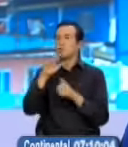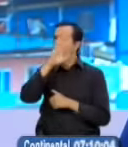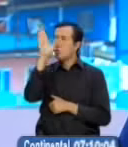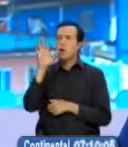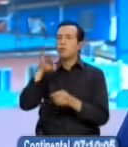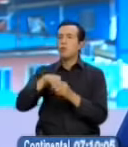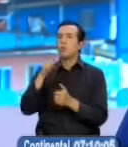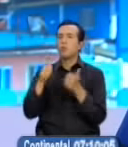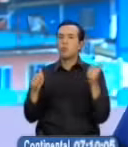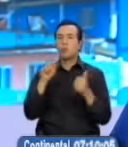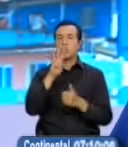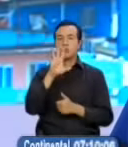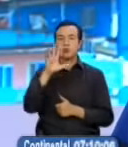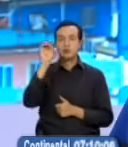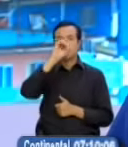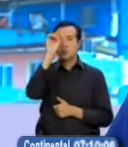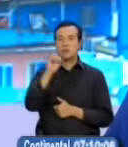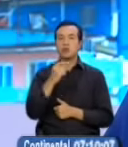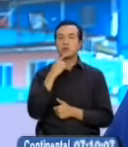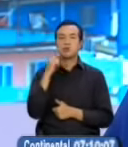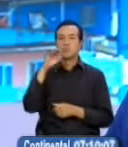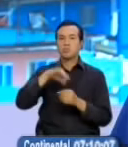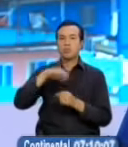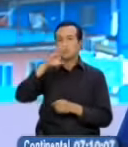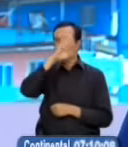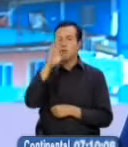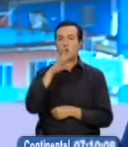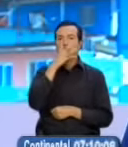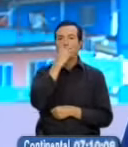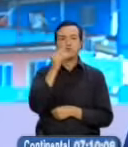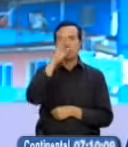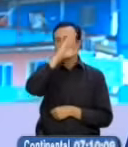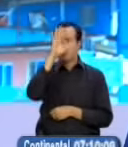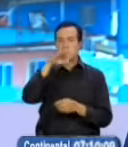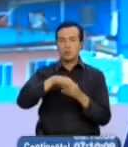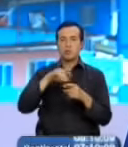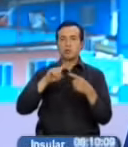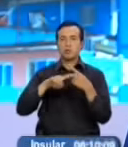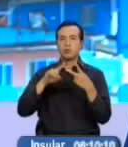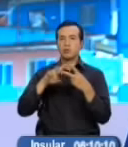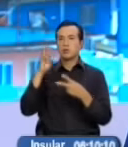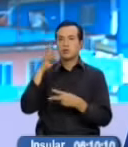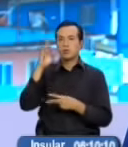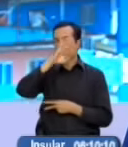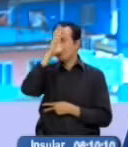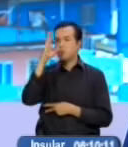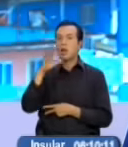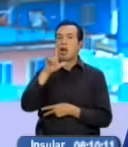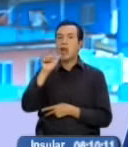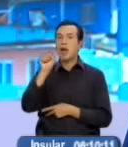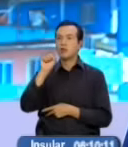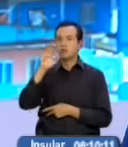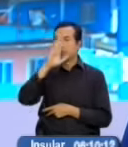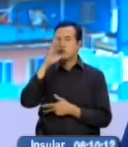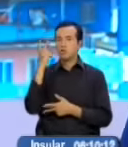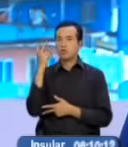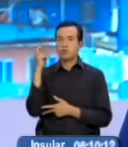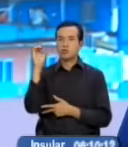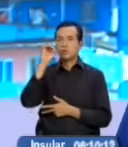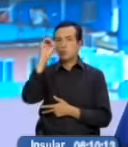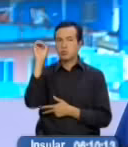votaría? 45% dice que nunca votaría por Lucio Gutiérrez, 17% que nunca votaría por Guillermo Lasso, 12%